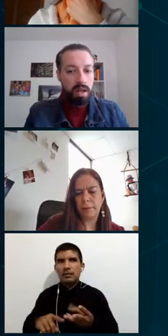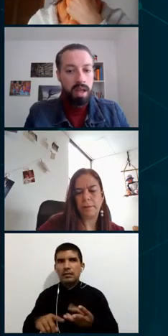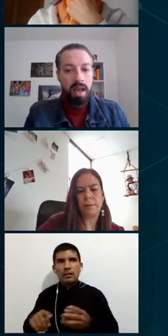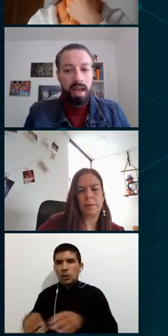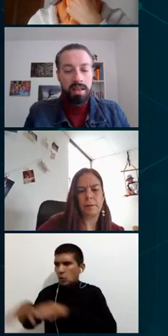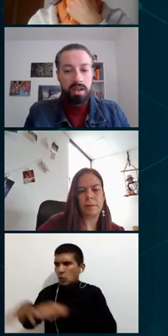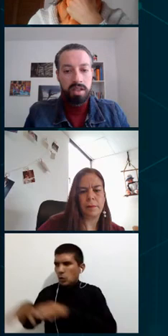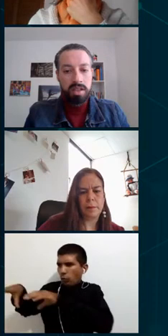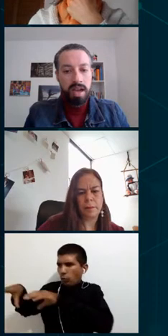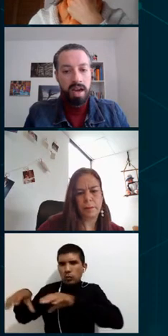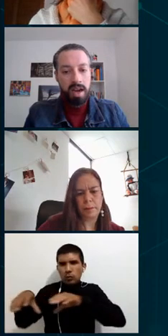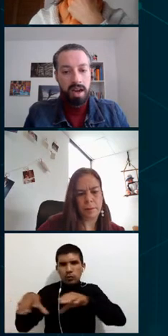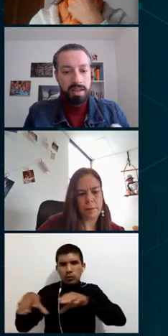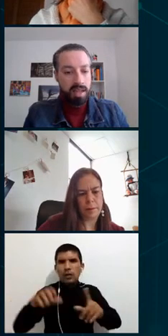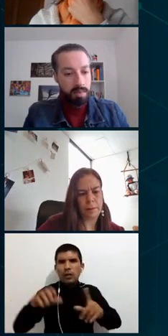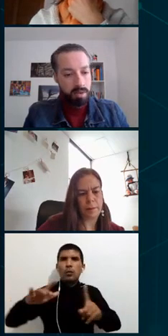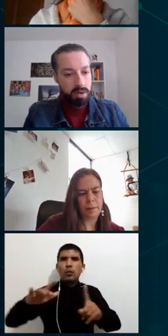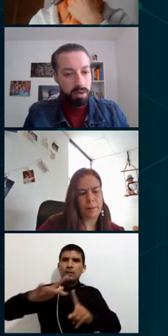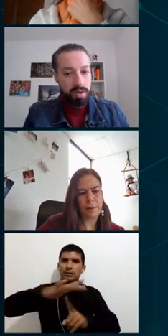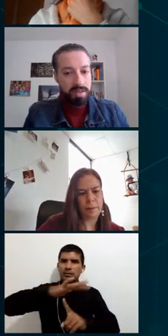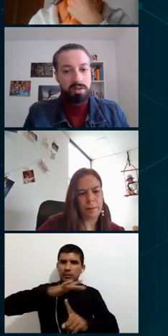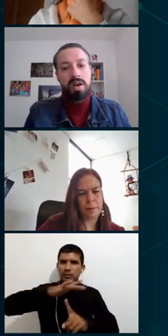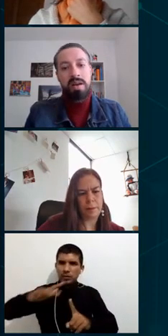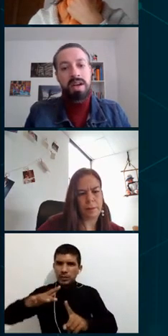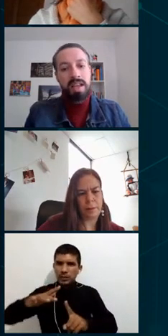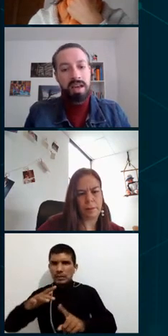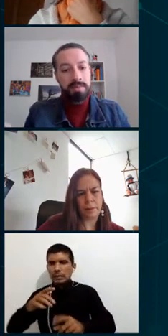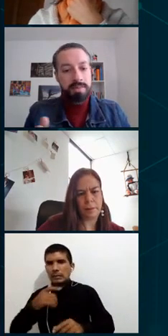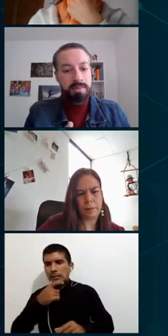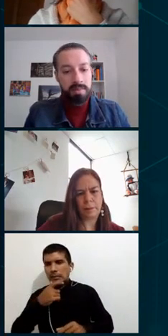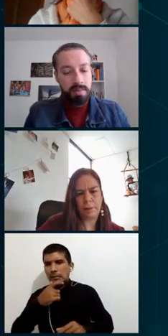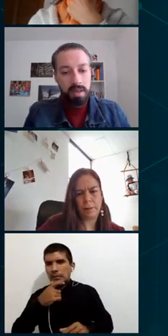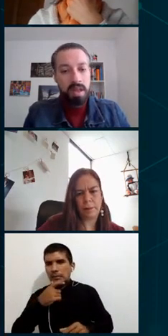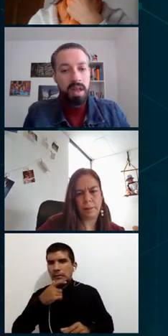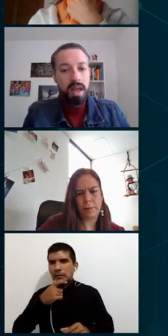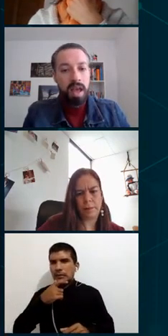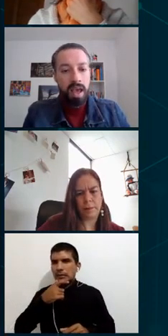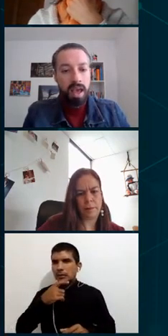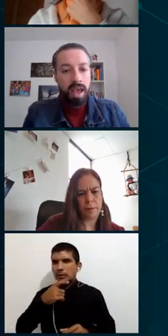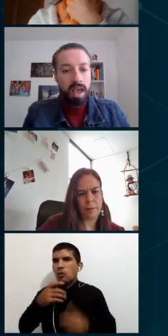planteando. Entonces, acá seguimos con nuestra usuaria María.